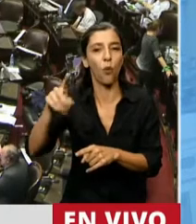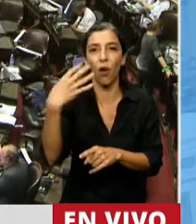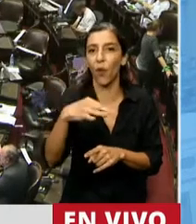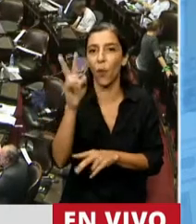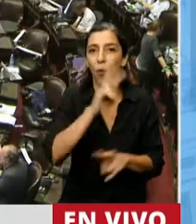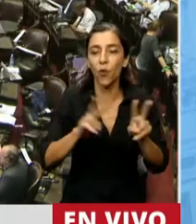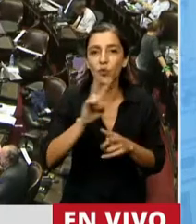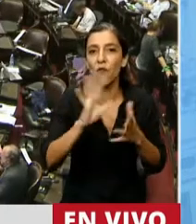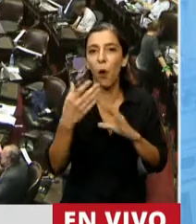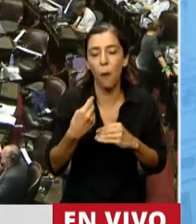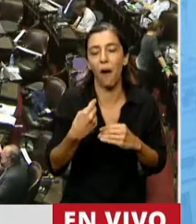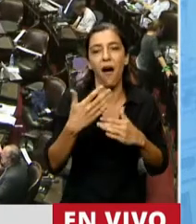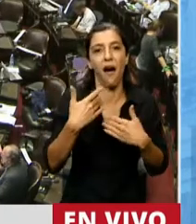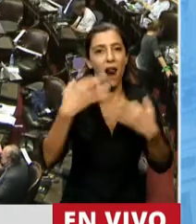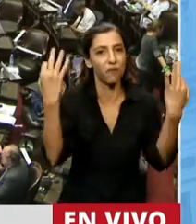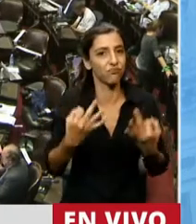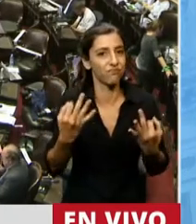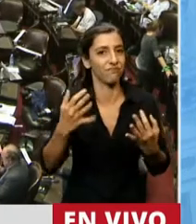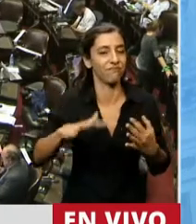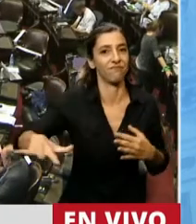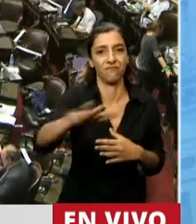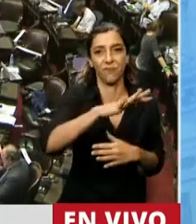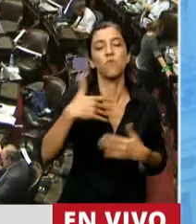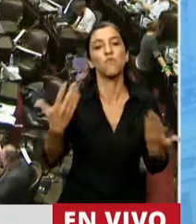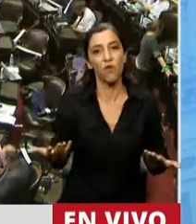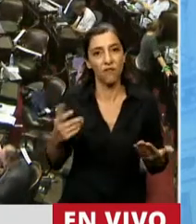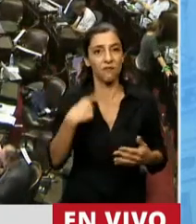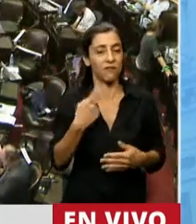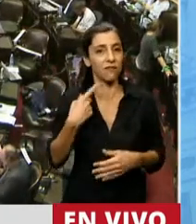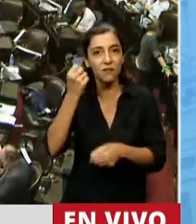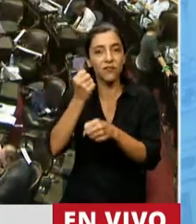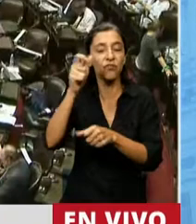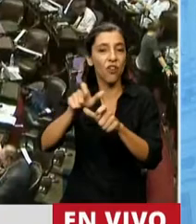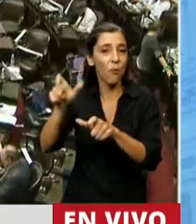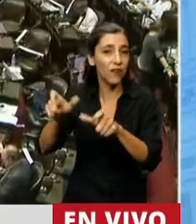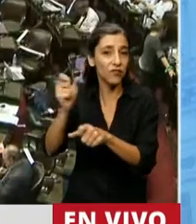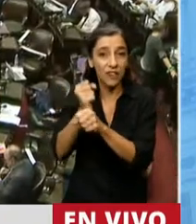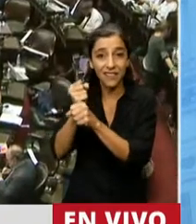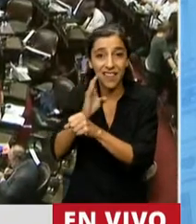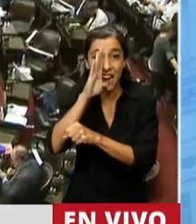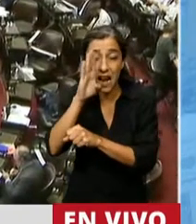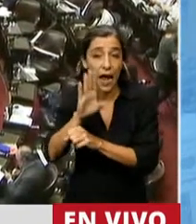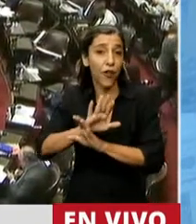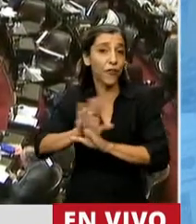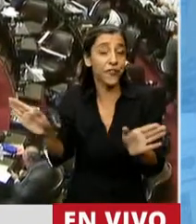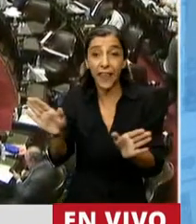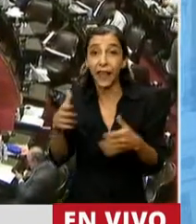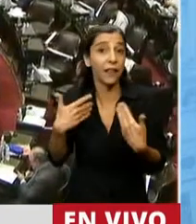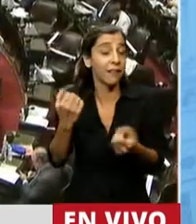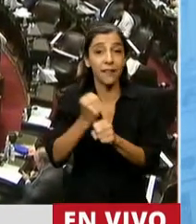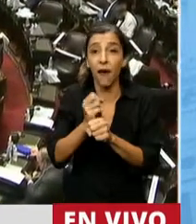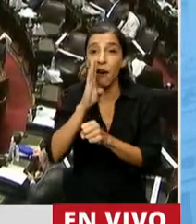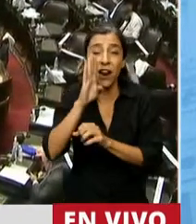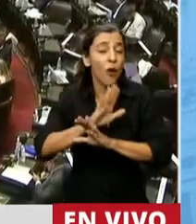que terminar con la flexibilización y la precarización laboral, con el trabajo negro y terminar con esa